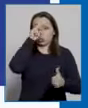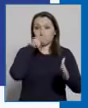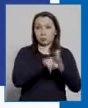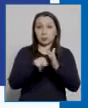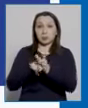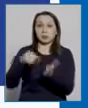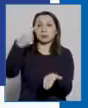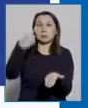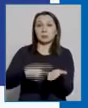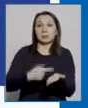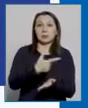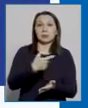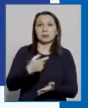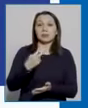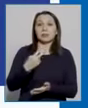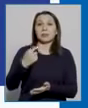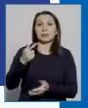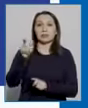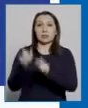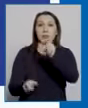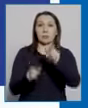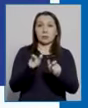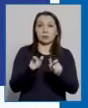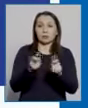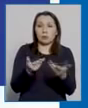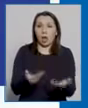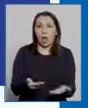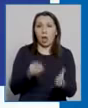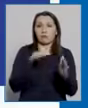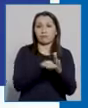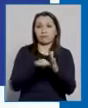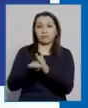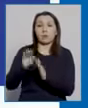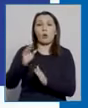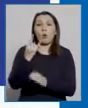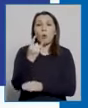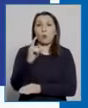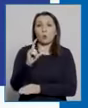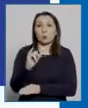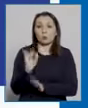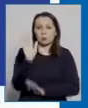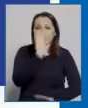hay 1.727 personas se encuentran hospitalizadas en unidad de cuidados